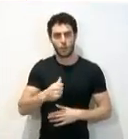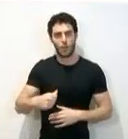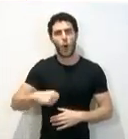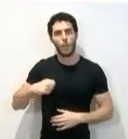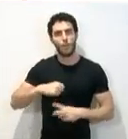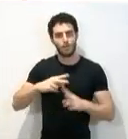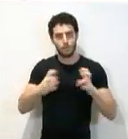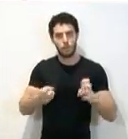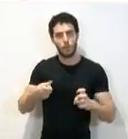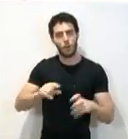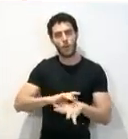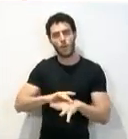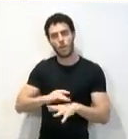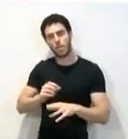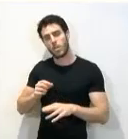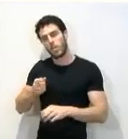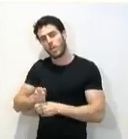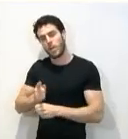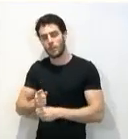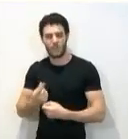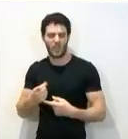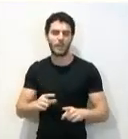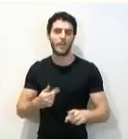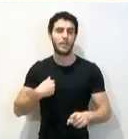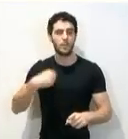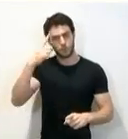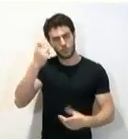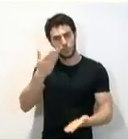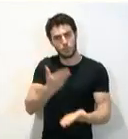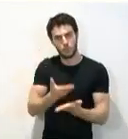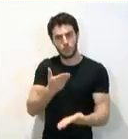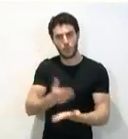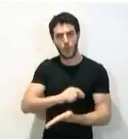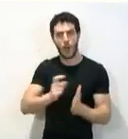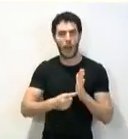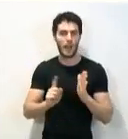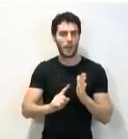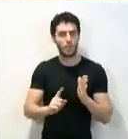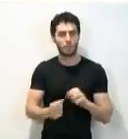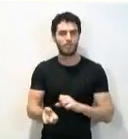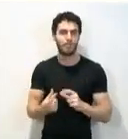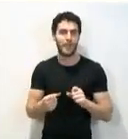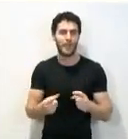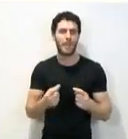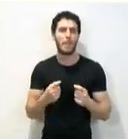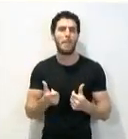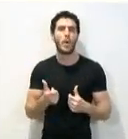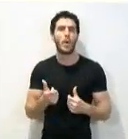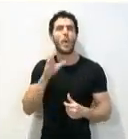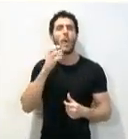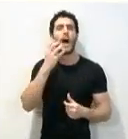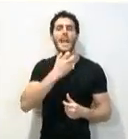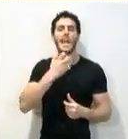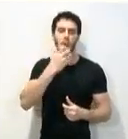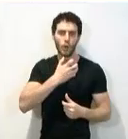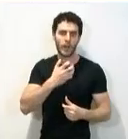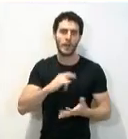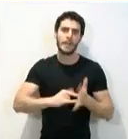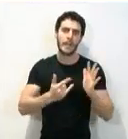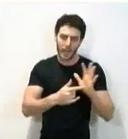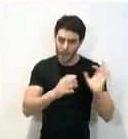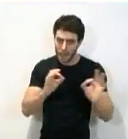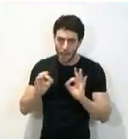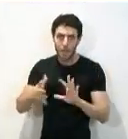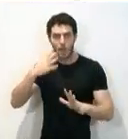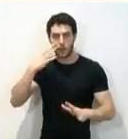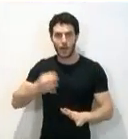Creo que puede parecer que es una proposición no de ley que parece un poco anecdótica, que parece muy técnica, pero la realidad